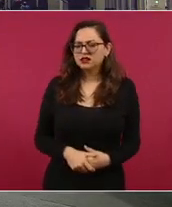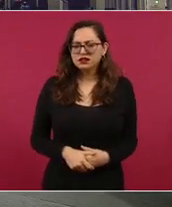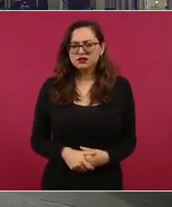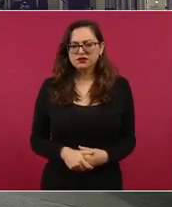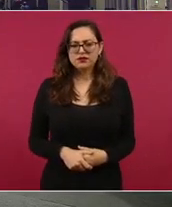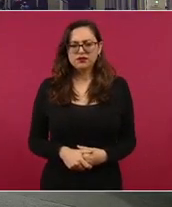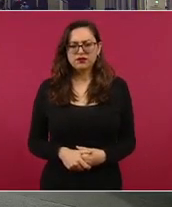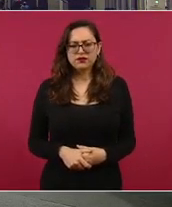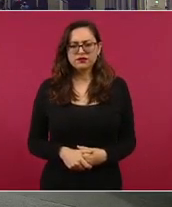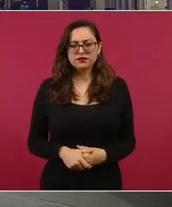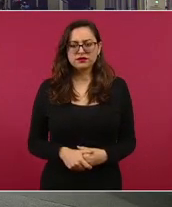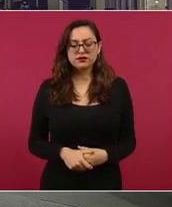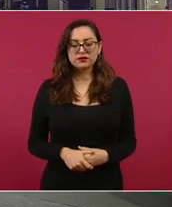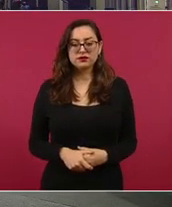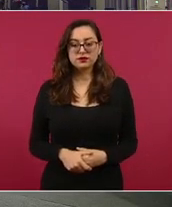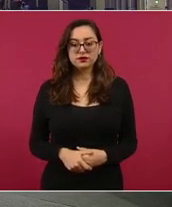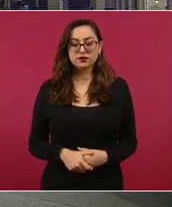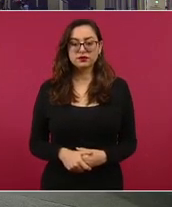Aquí.